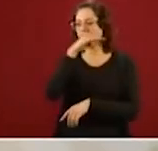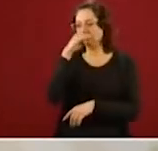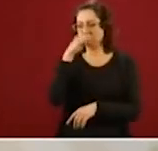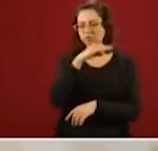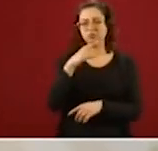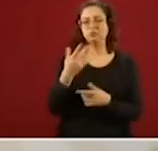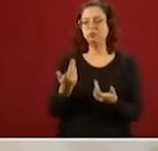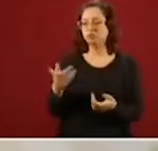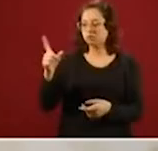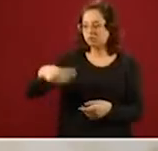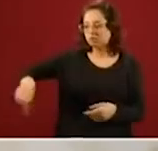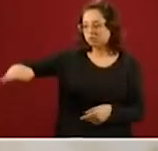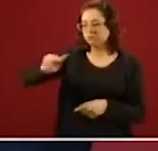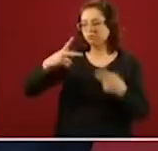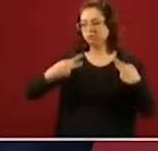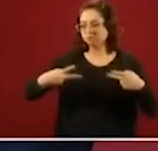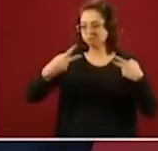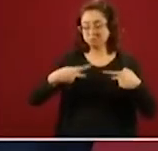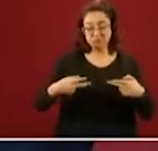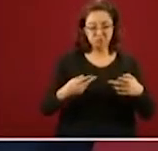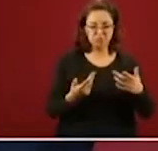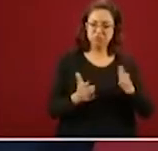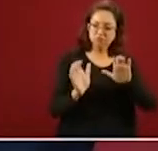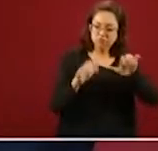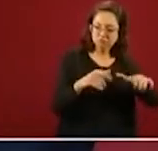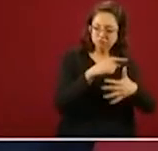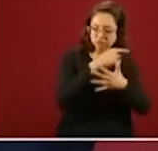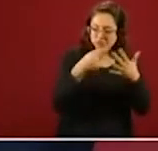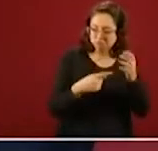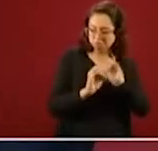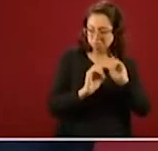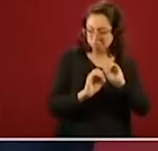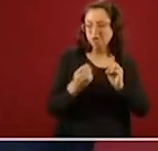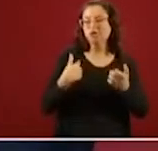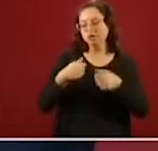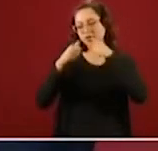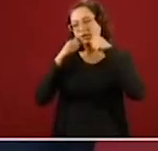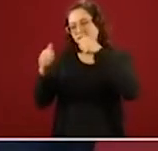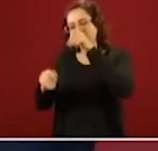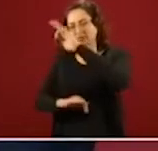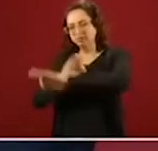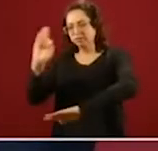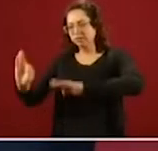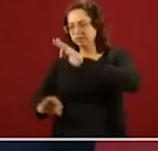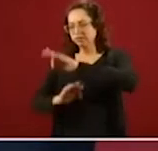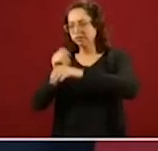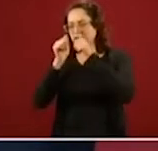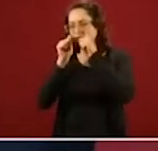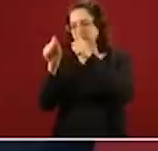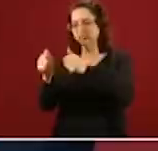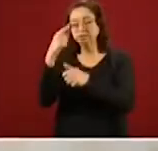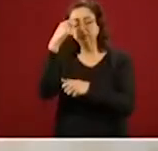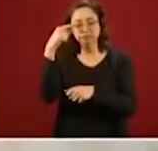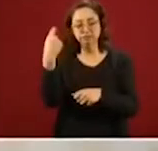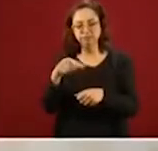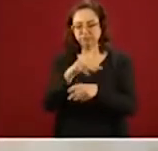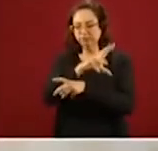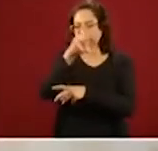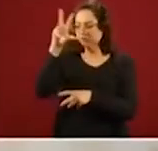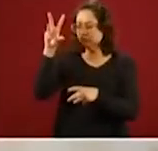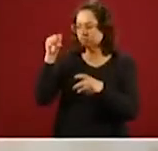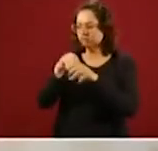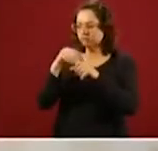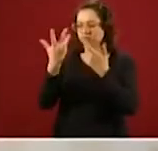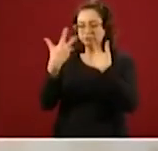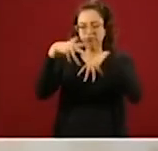social, con acciones orientadas a lograr una adecuada integración y articulación de